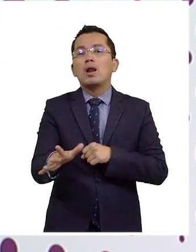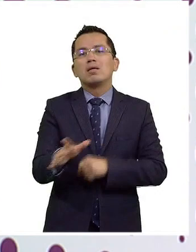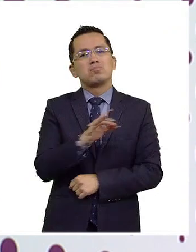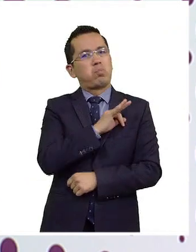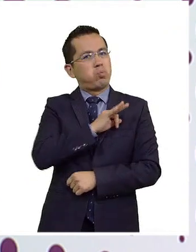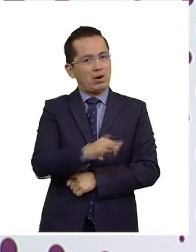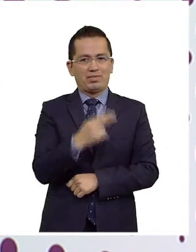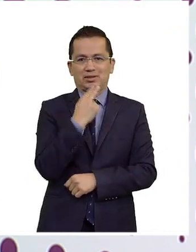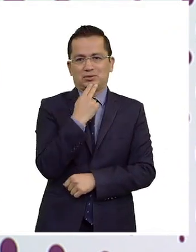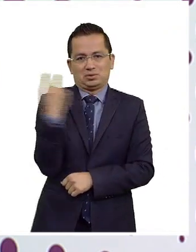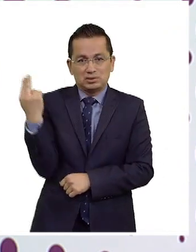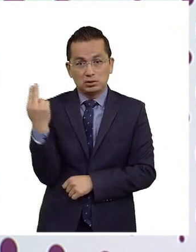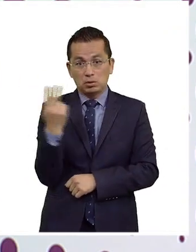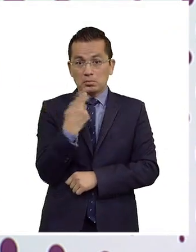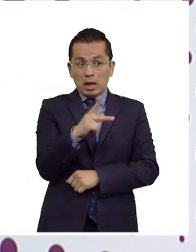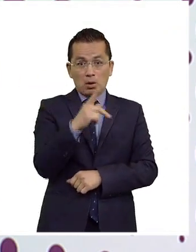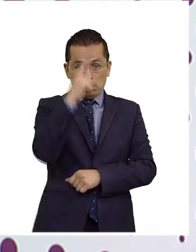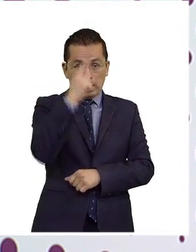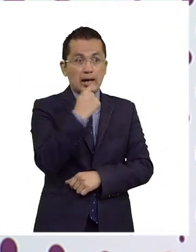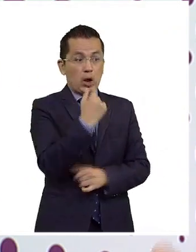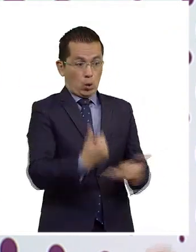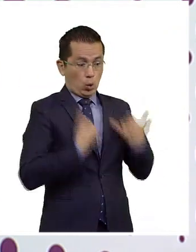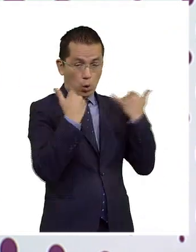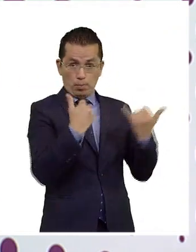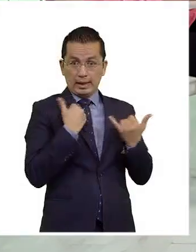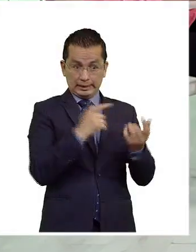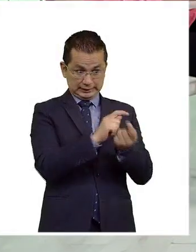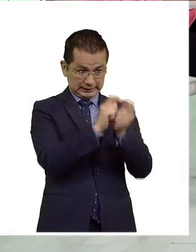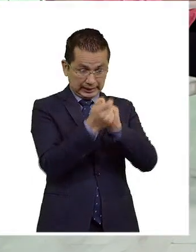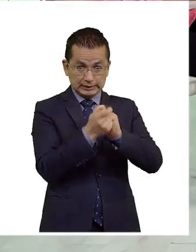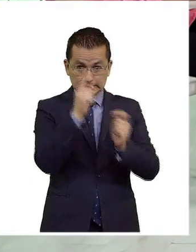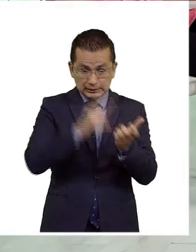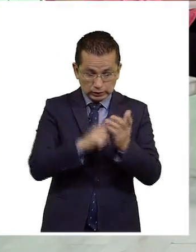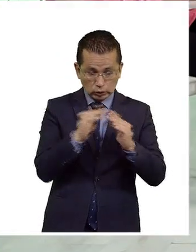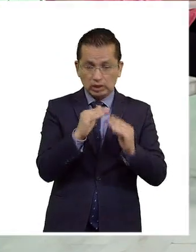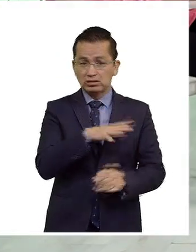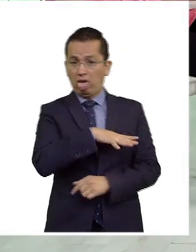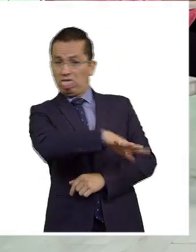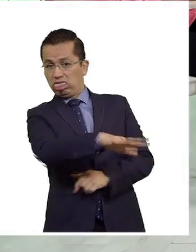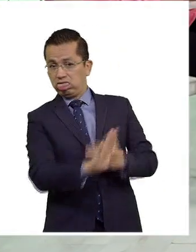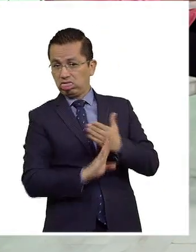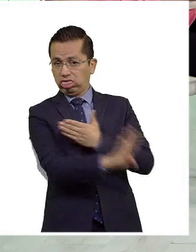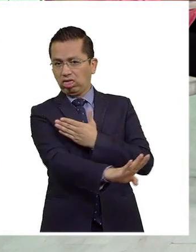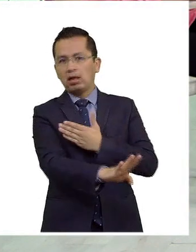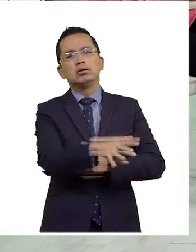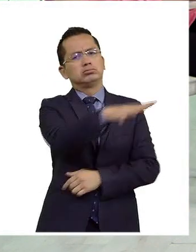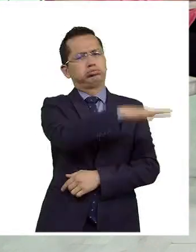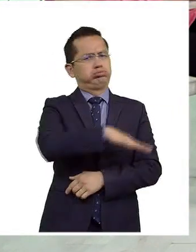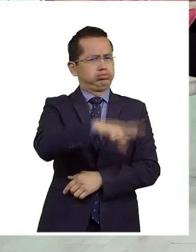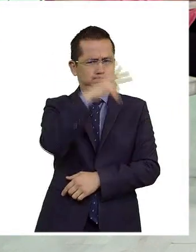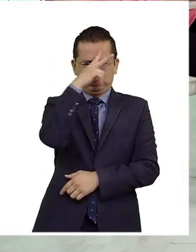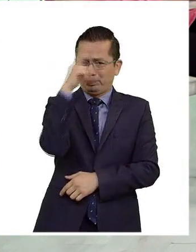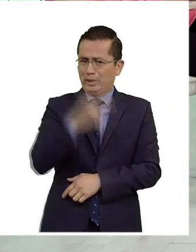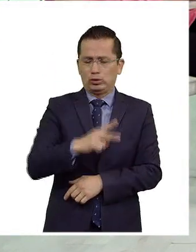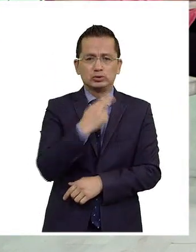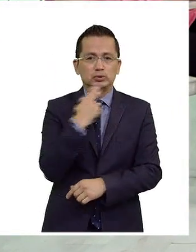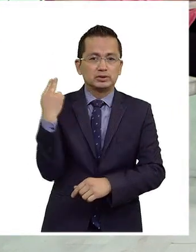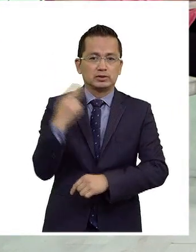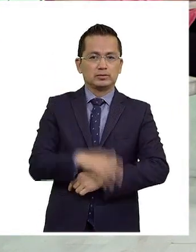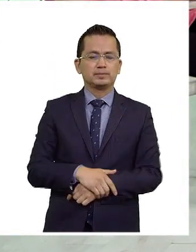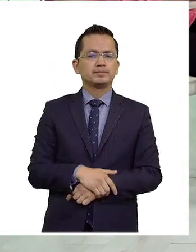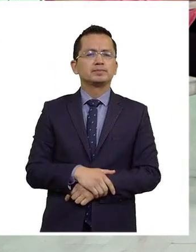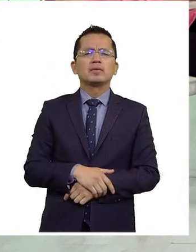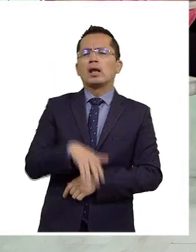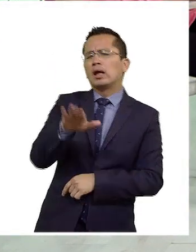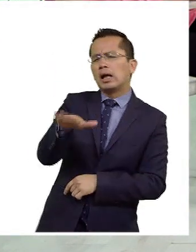cuando son rechazados en su casa. Por supuesto. Y ese es el primer punto de partida. Sí. Diputado, ¿por qué es importante el trabajo legislativo